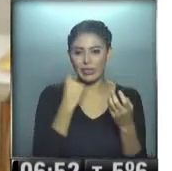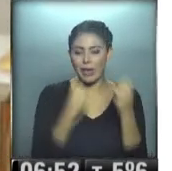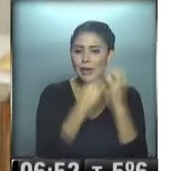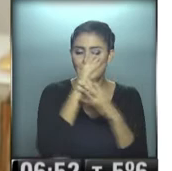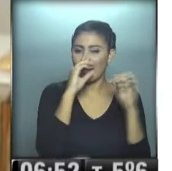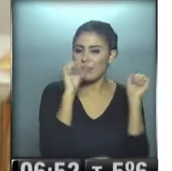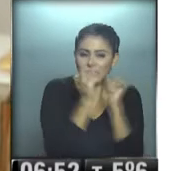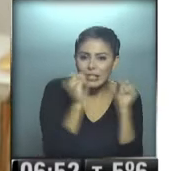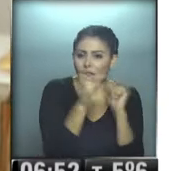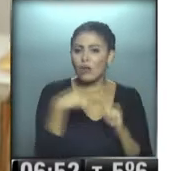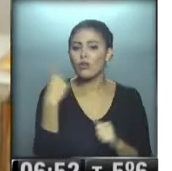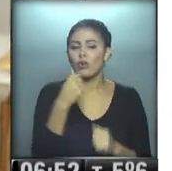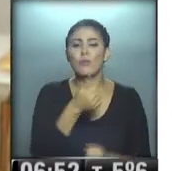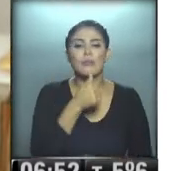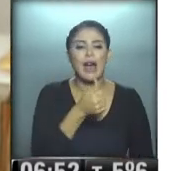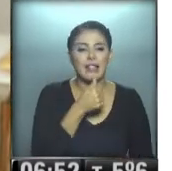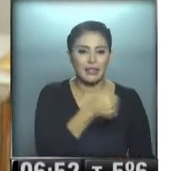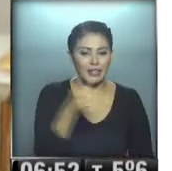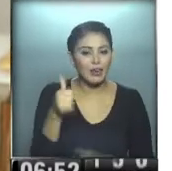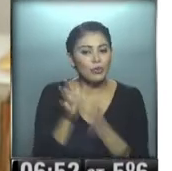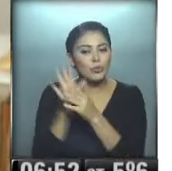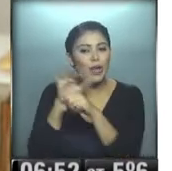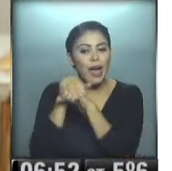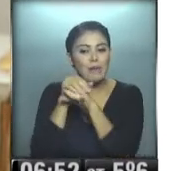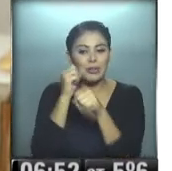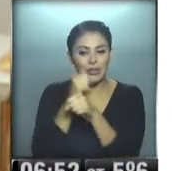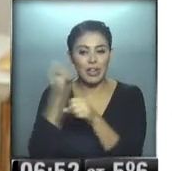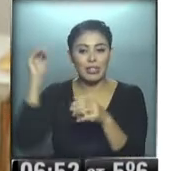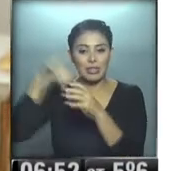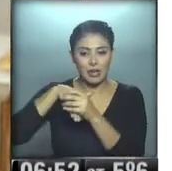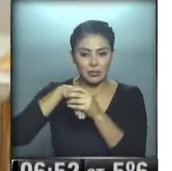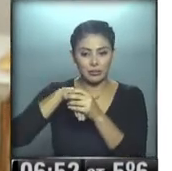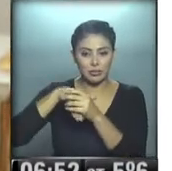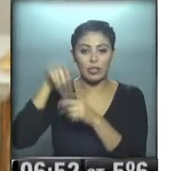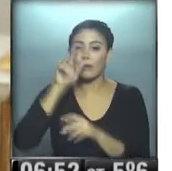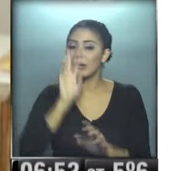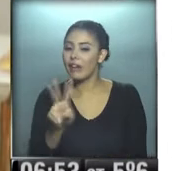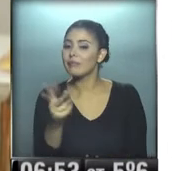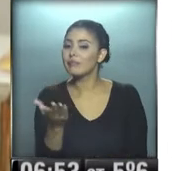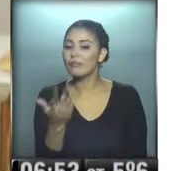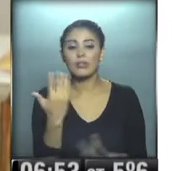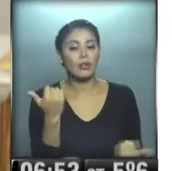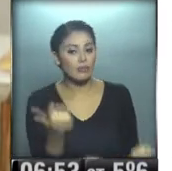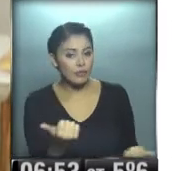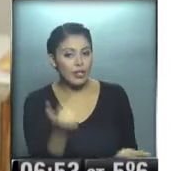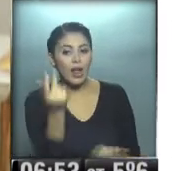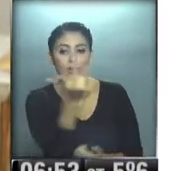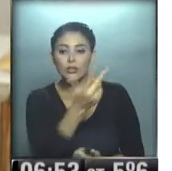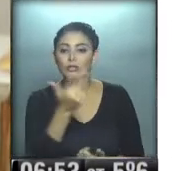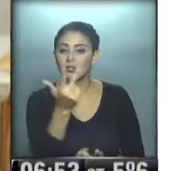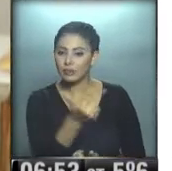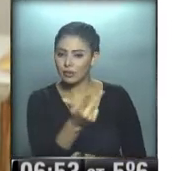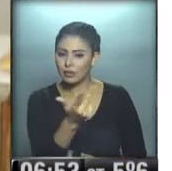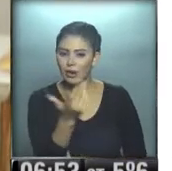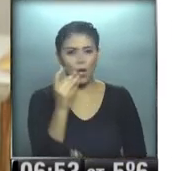frías las pasamos con unos mates, con los amigos de trabajo, Cristian y Antonio, que están ahí. Mira. Carlos, Cristian y Antonio.